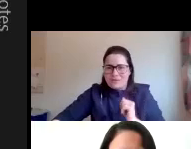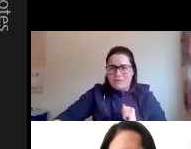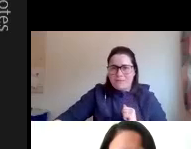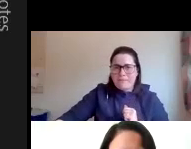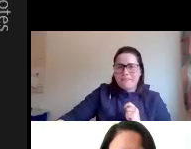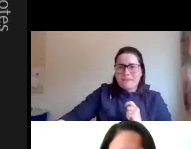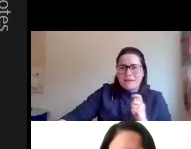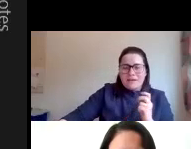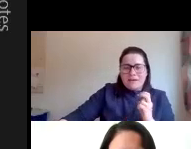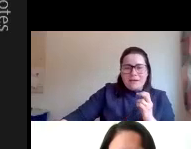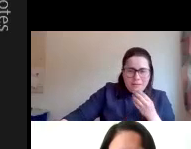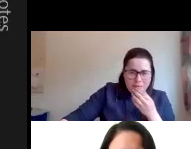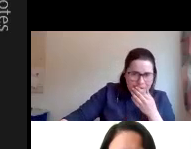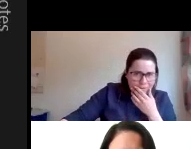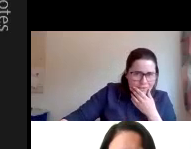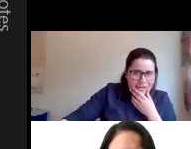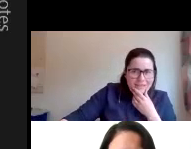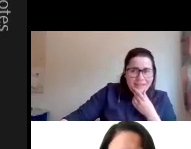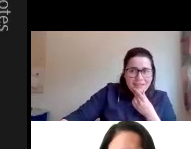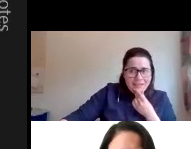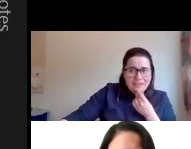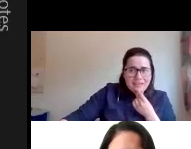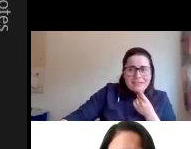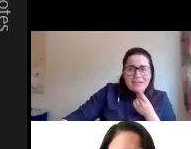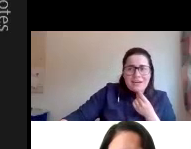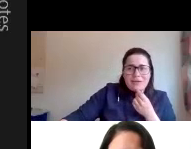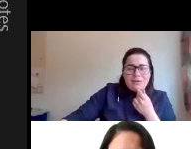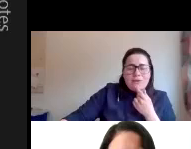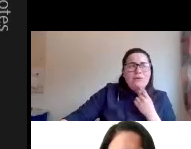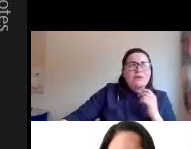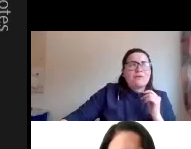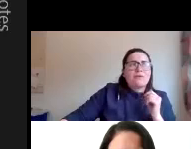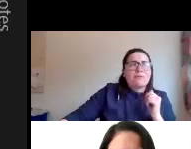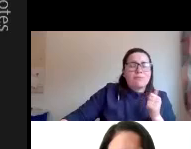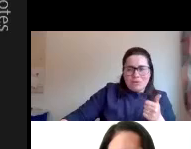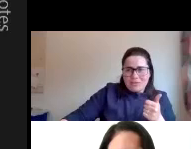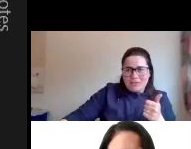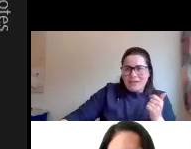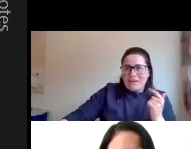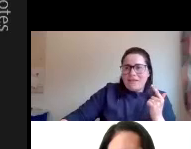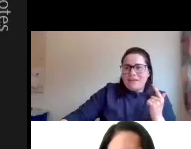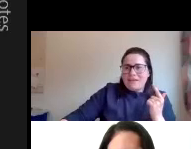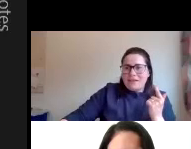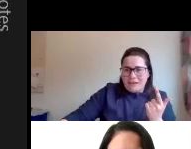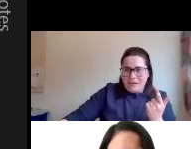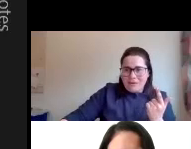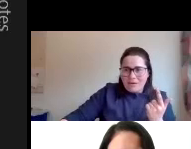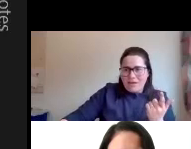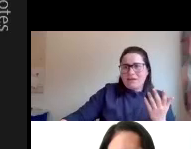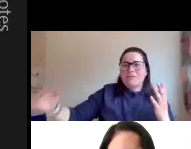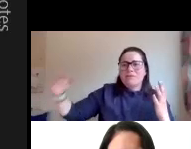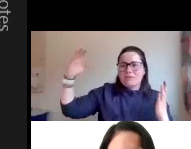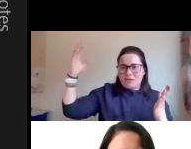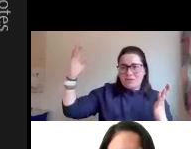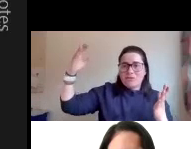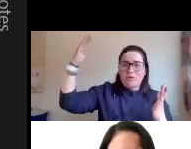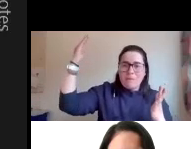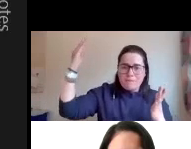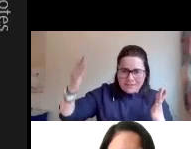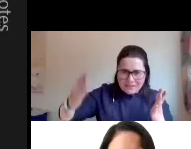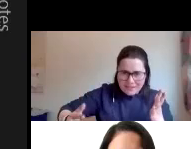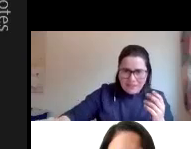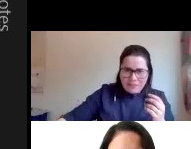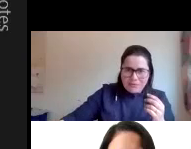mala condición. Veamos Atitlán, que es el lago con bosque y agrícola, el